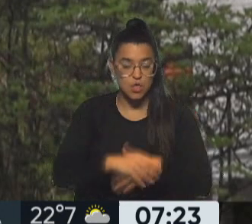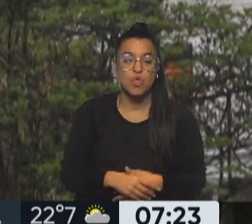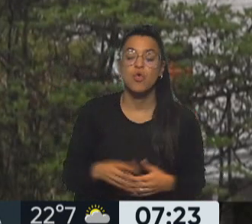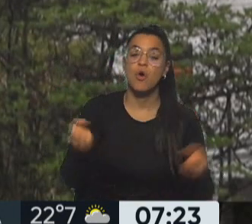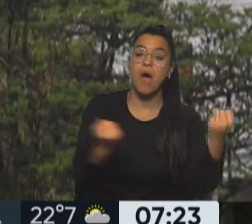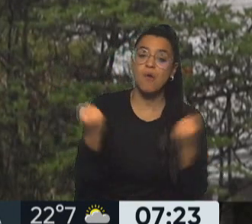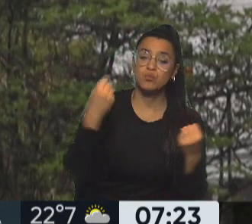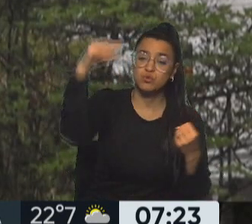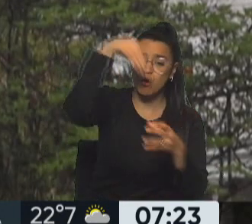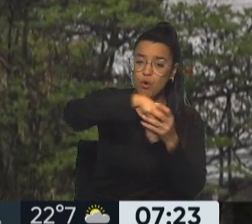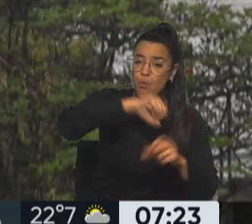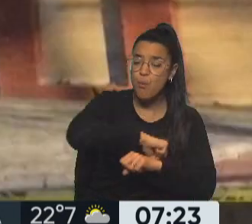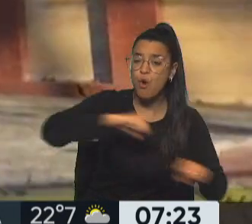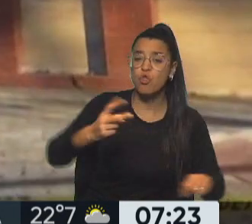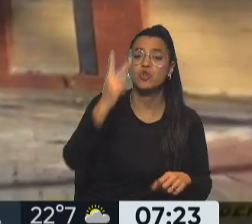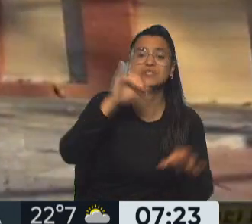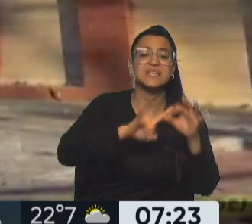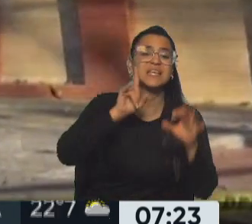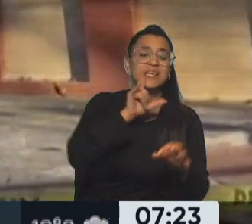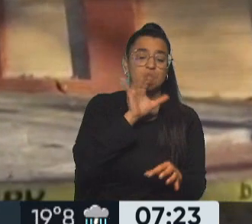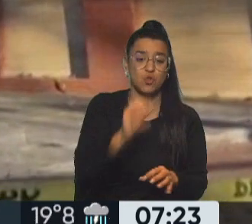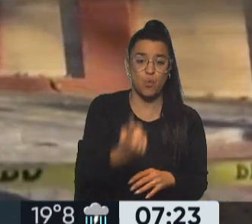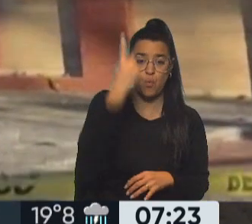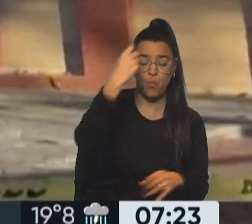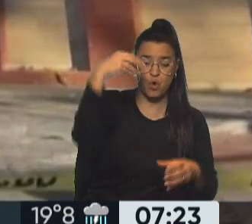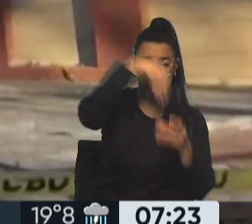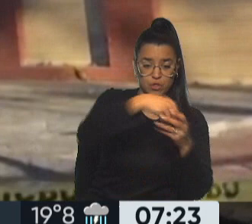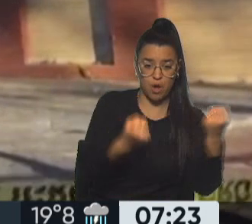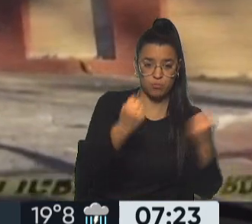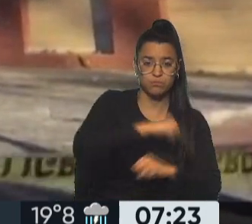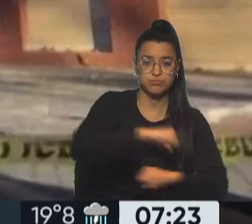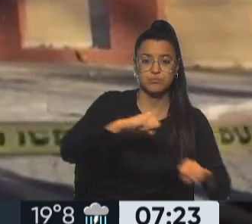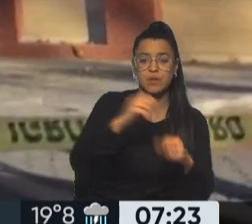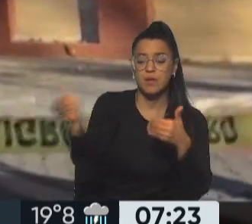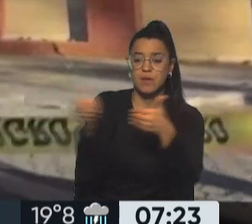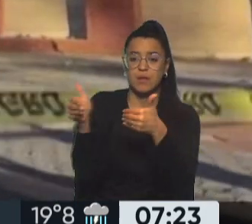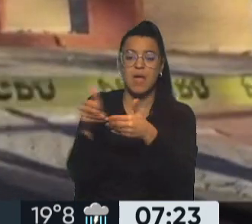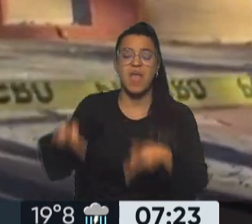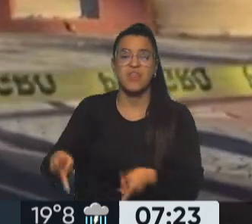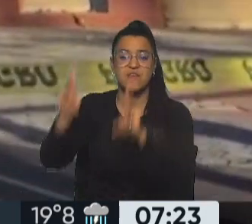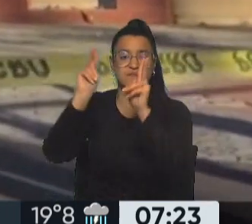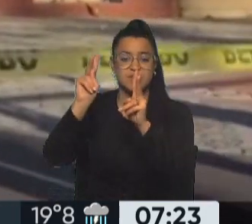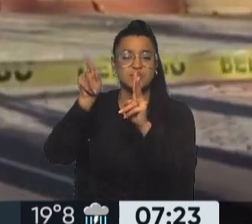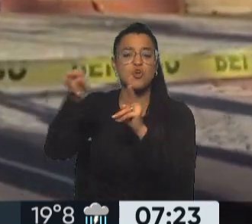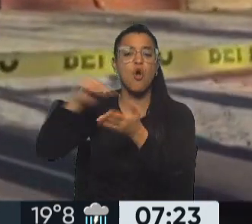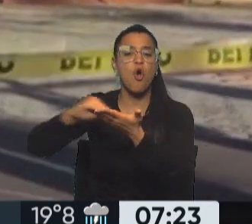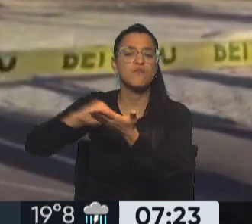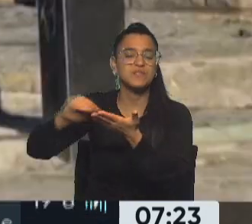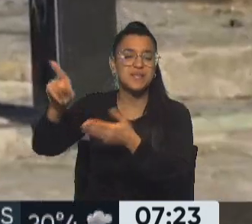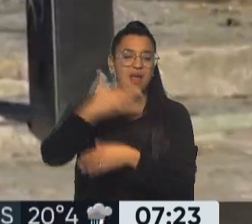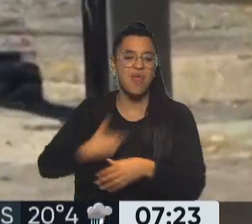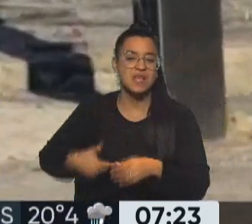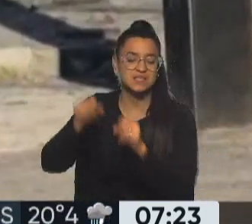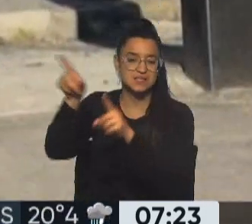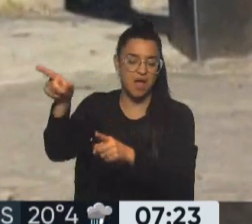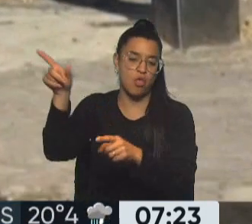coche bomba. Los dos fueron en Quito. Uno de ellos, un explosivo en un auto cerca de un edificio del SNAI, que es una oficina estatal que